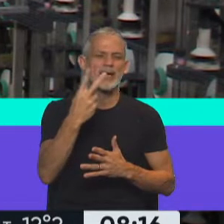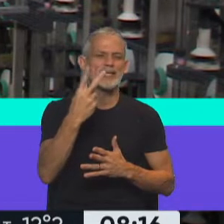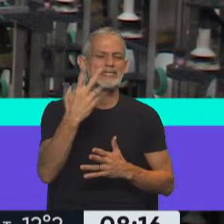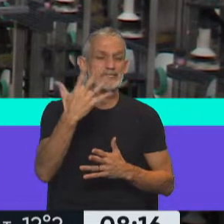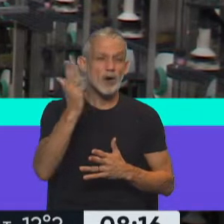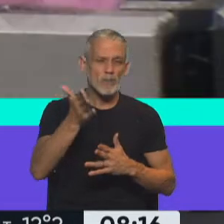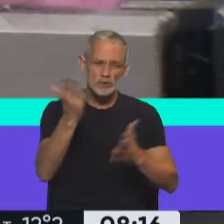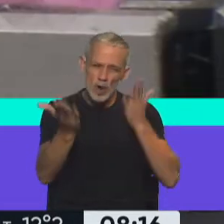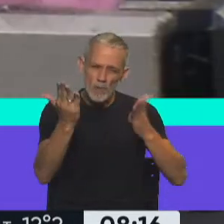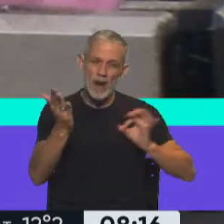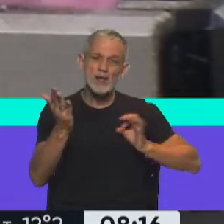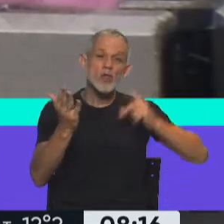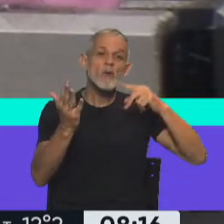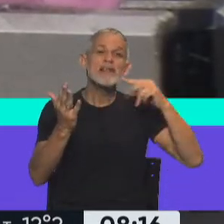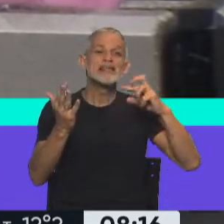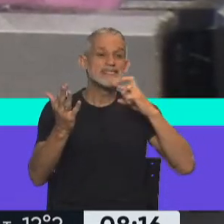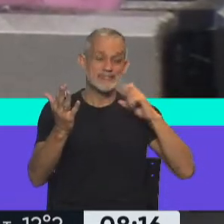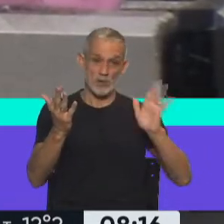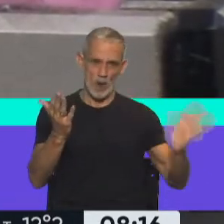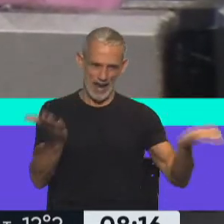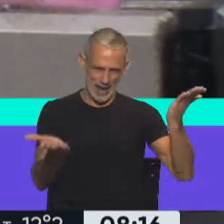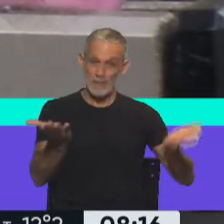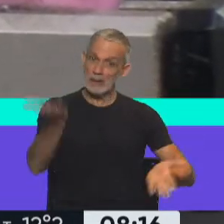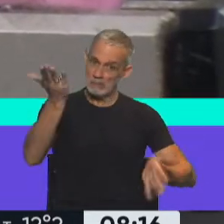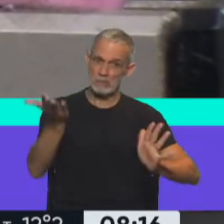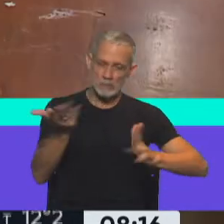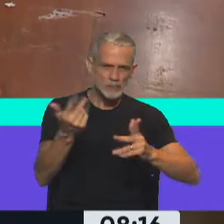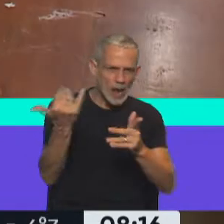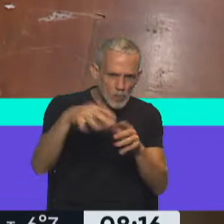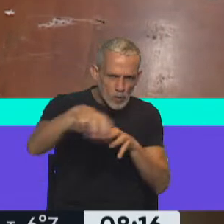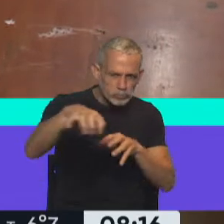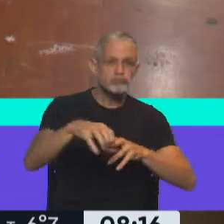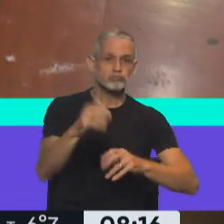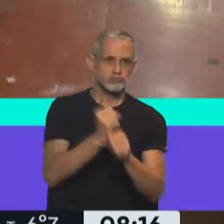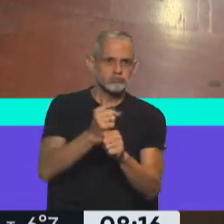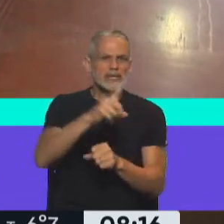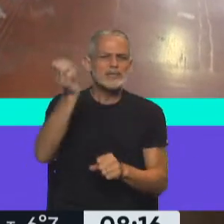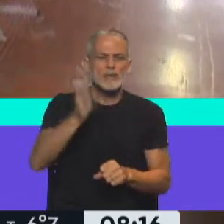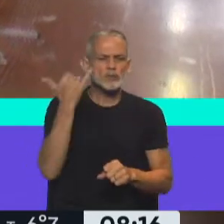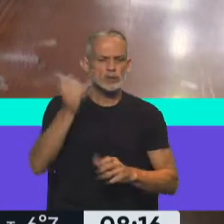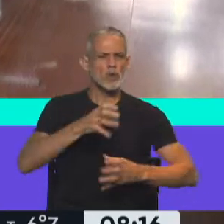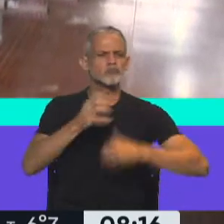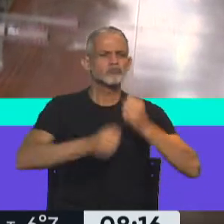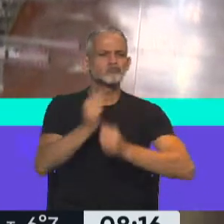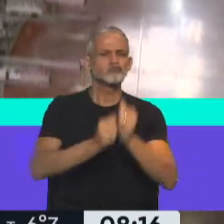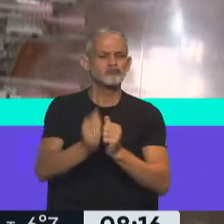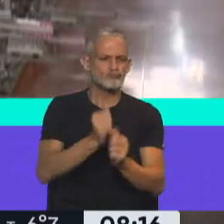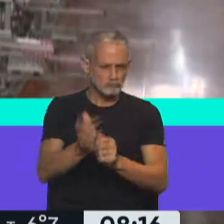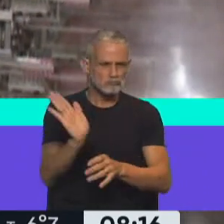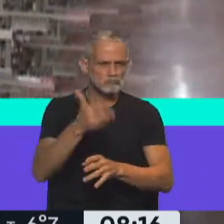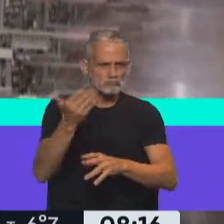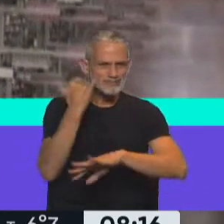al 2019. Hay eslabones que están trabajando ya al 100%, pero